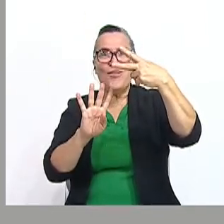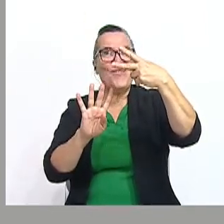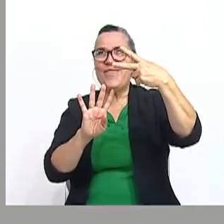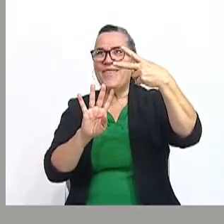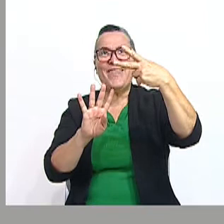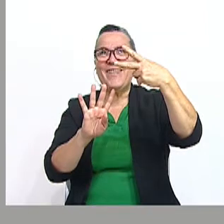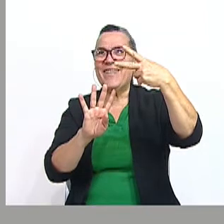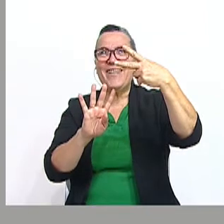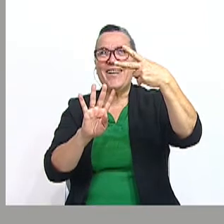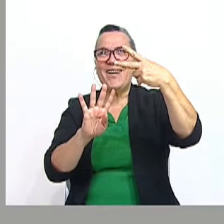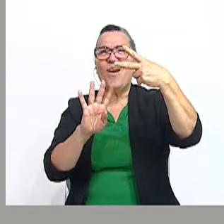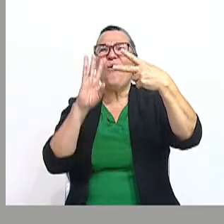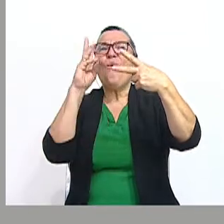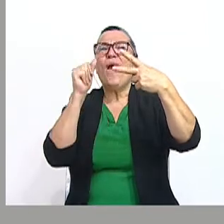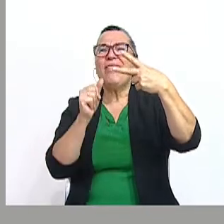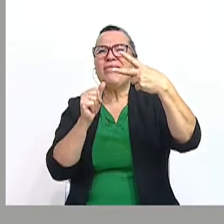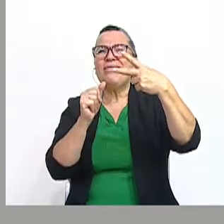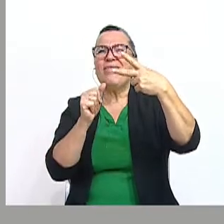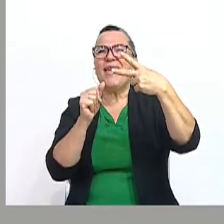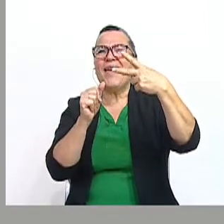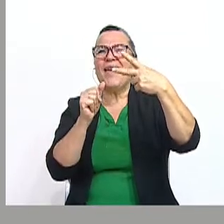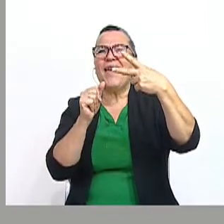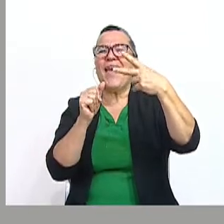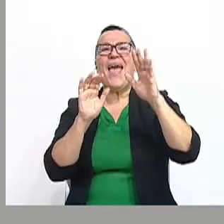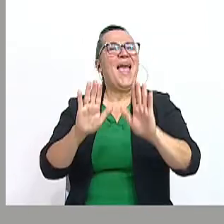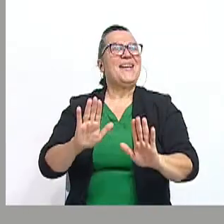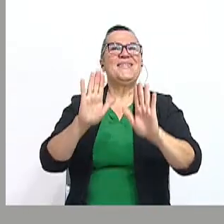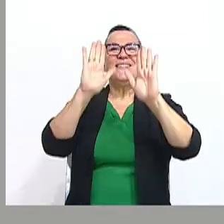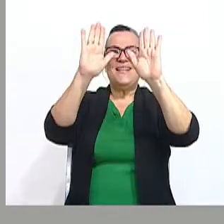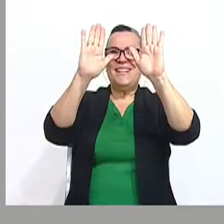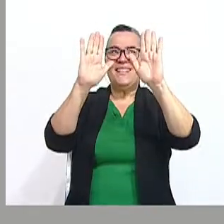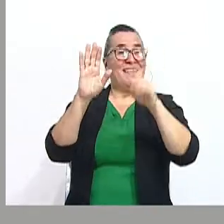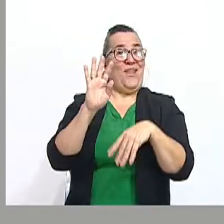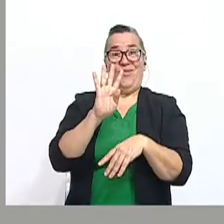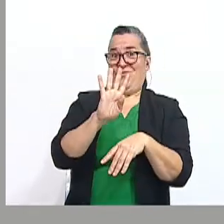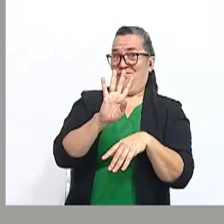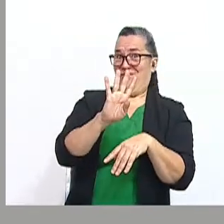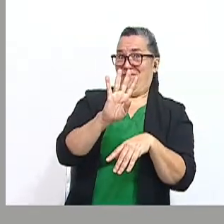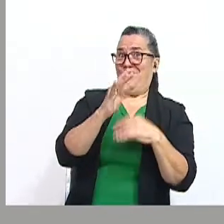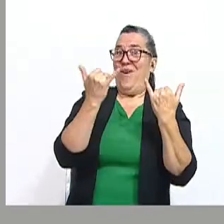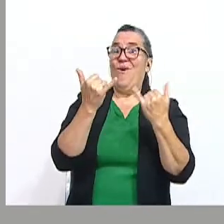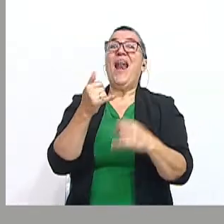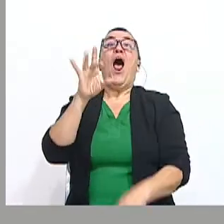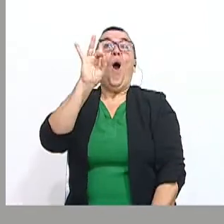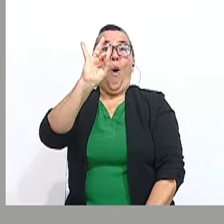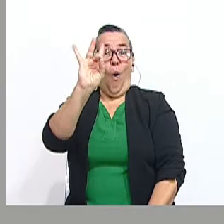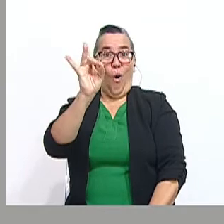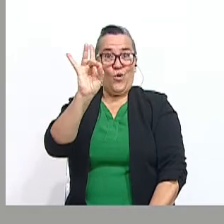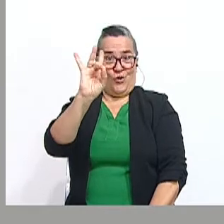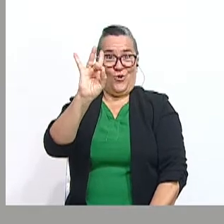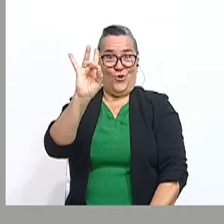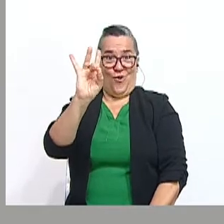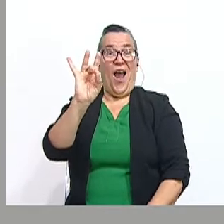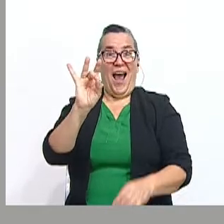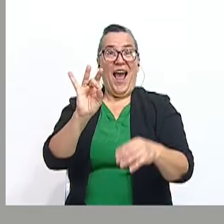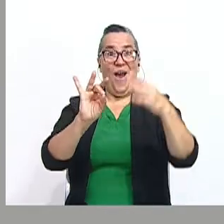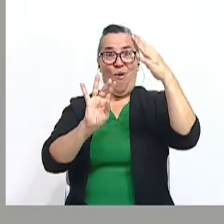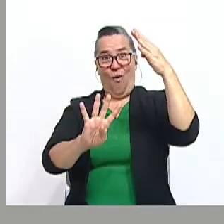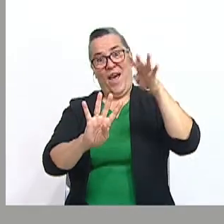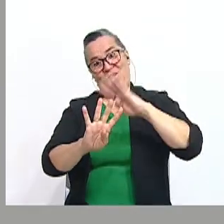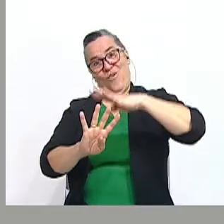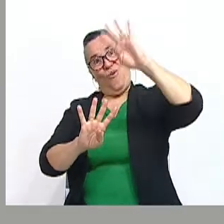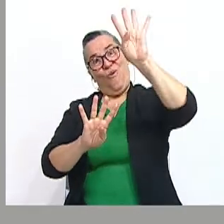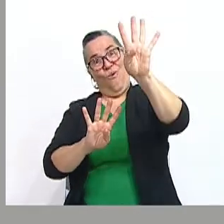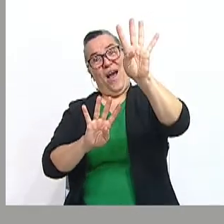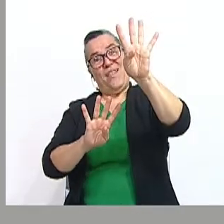ver, cuenten bien. Excelente, ya no son 4, son 8. ¿Los ven? Y vean